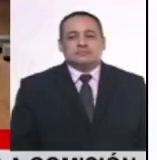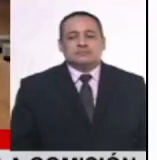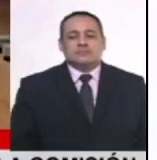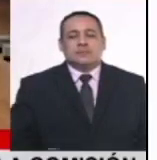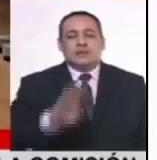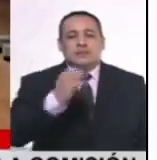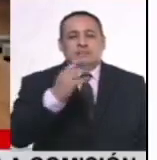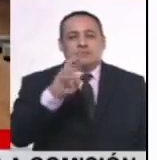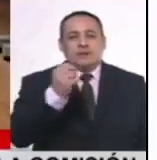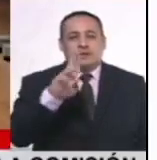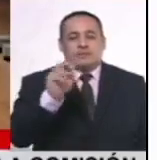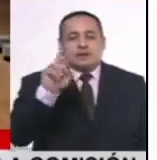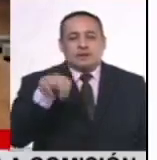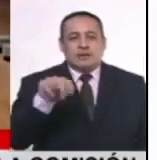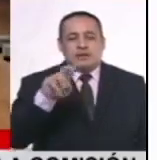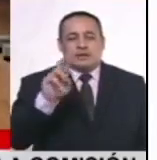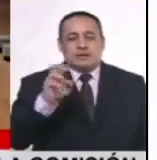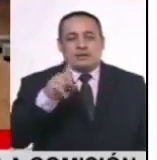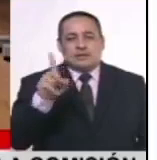Barbarán Reyes.